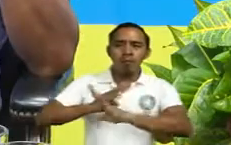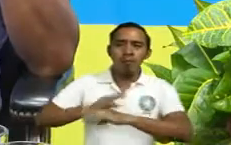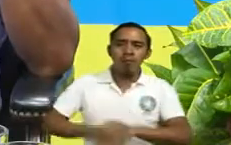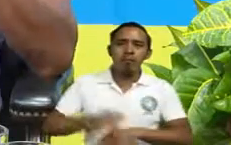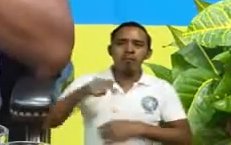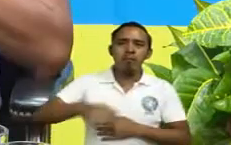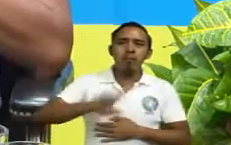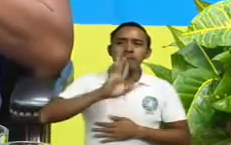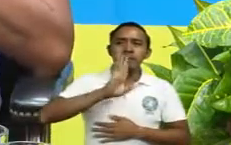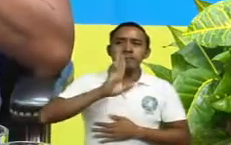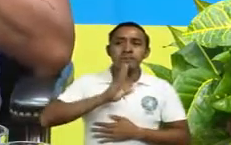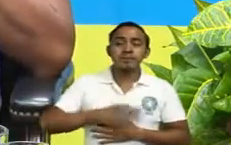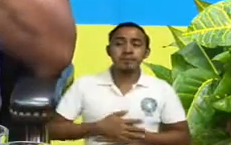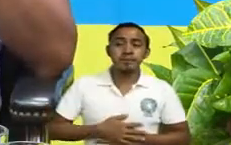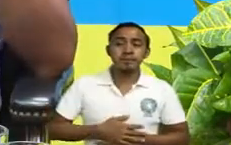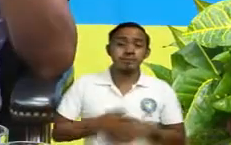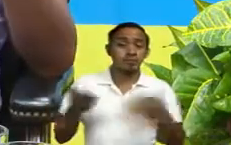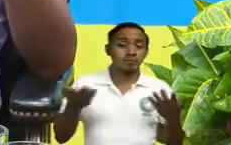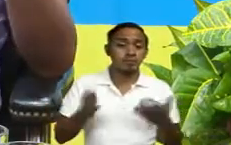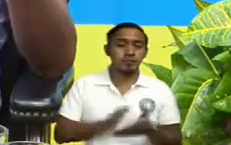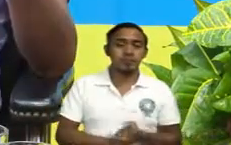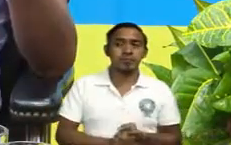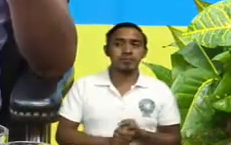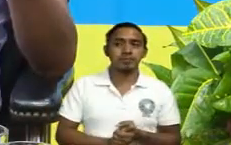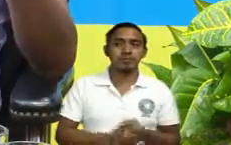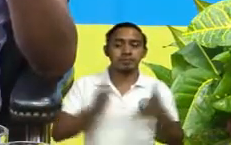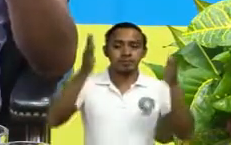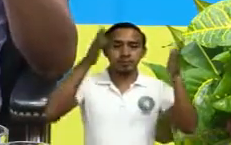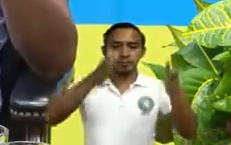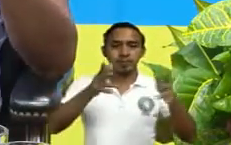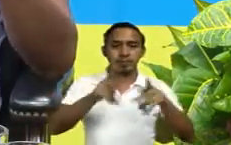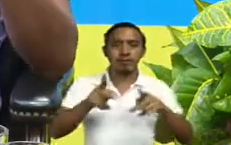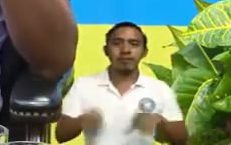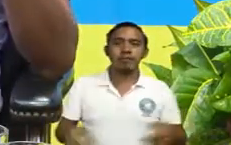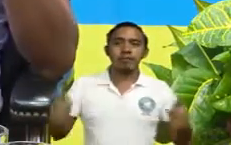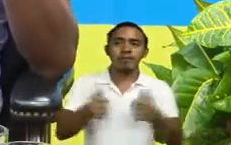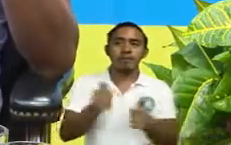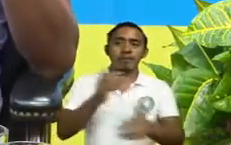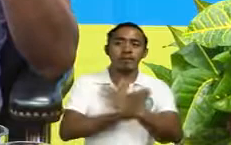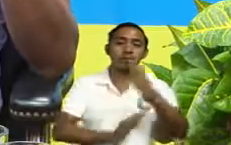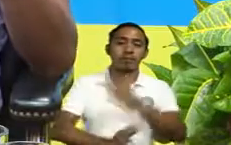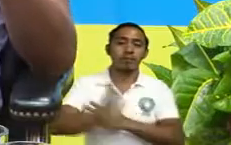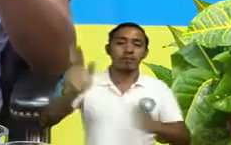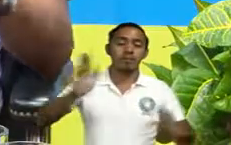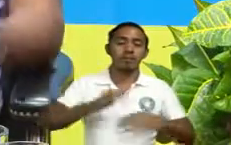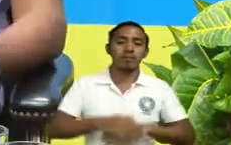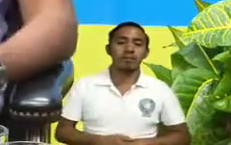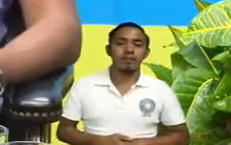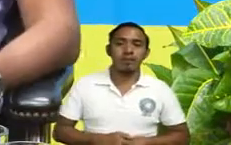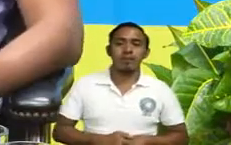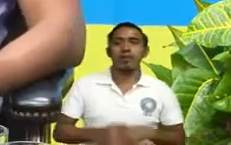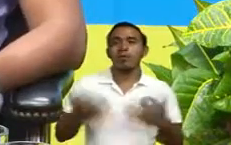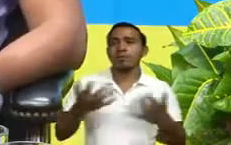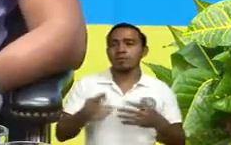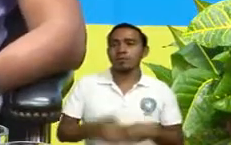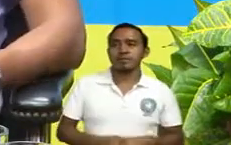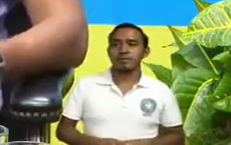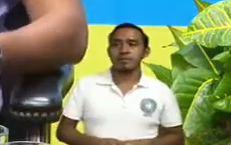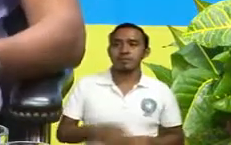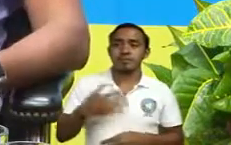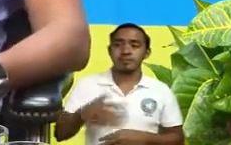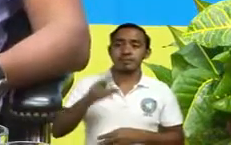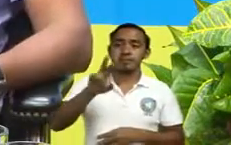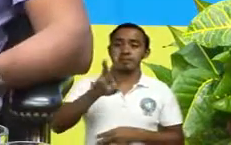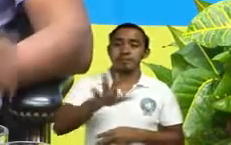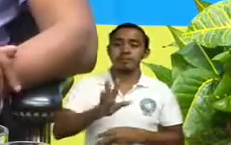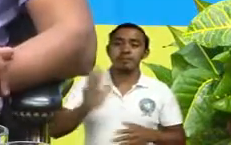vamos a hablar sobre los servicios de salud para las personas con discapacidad. A propósito de que este